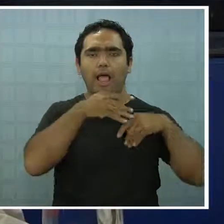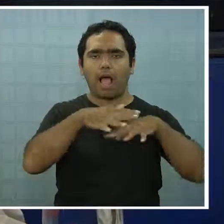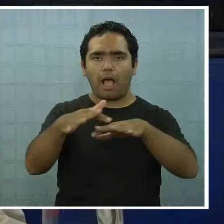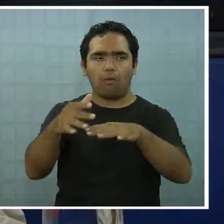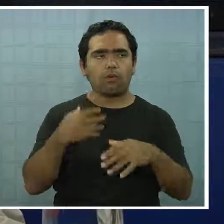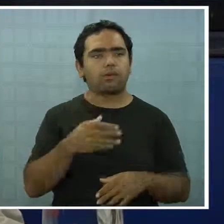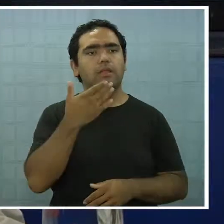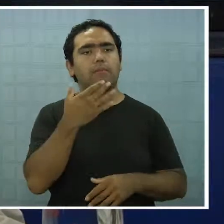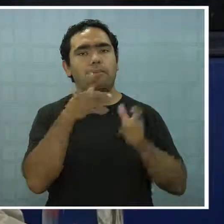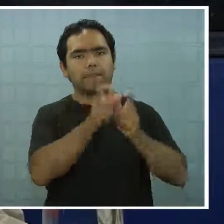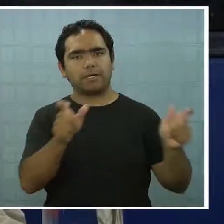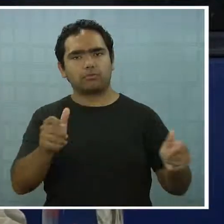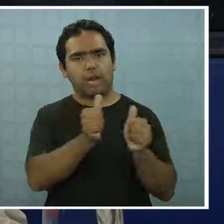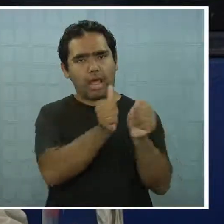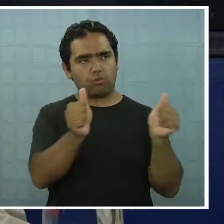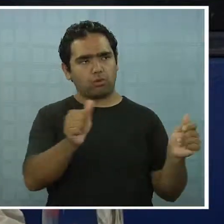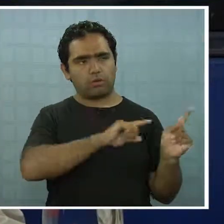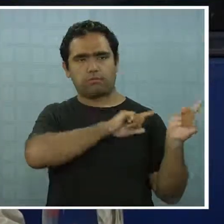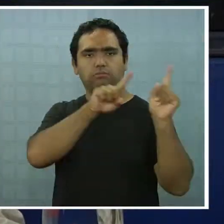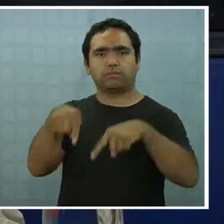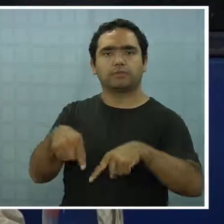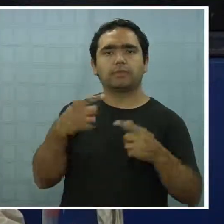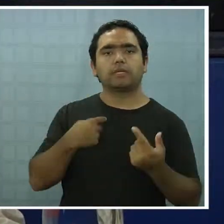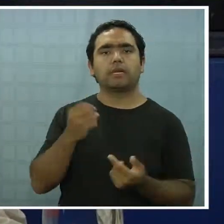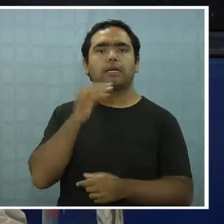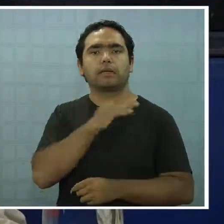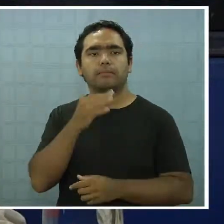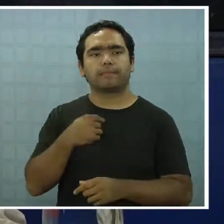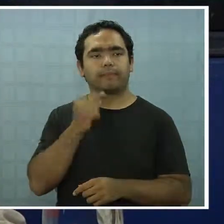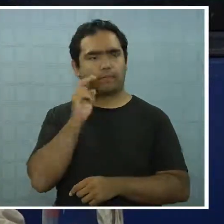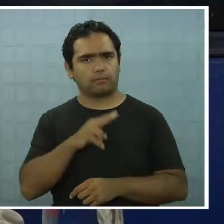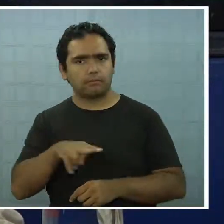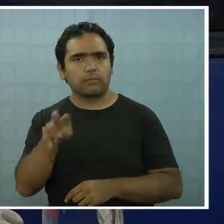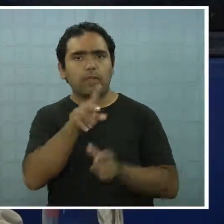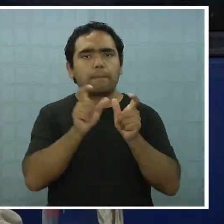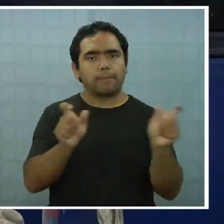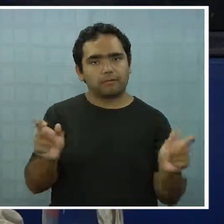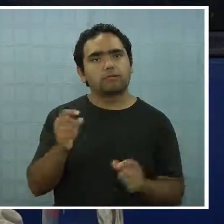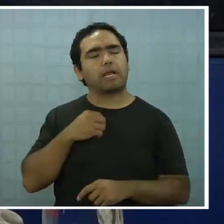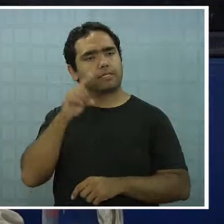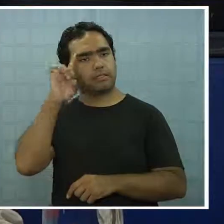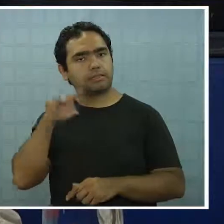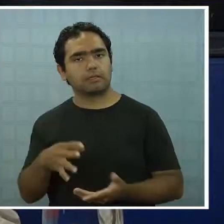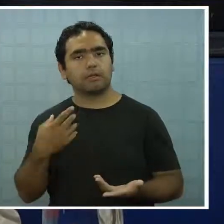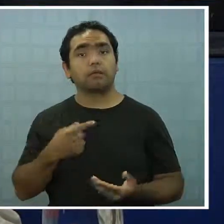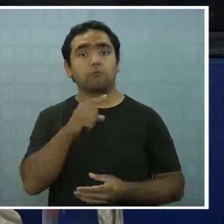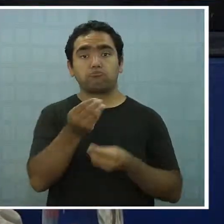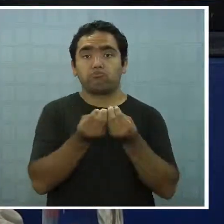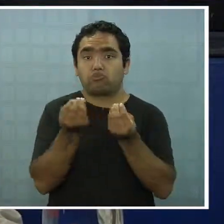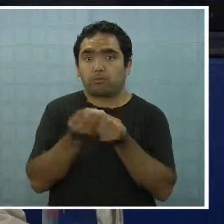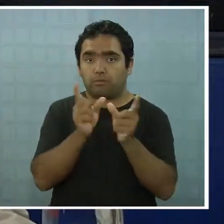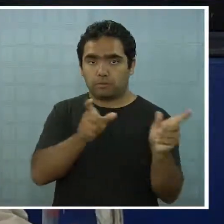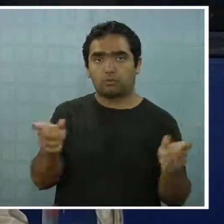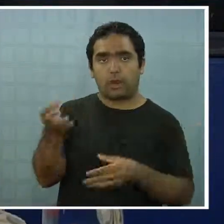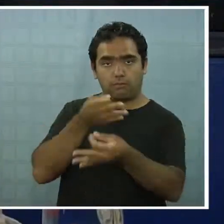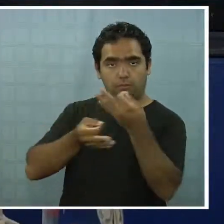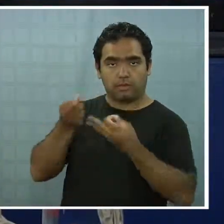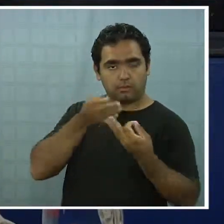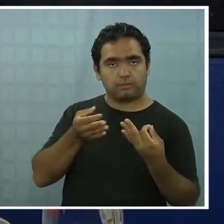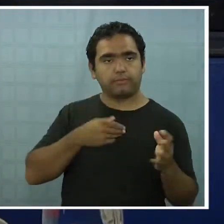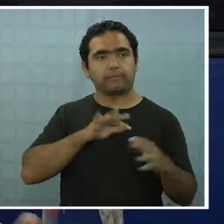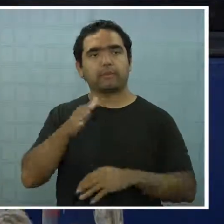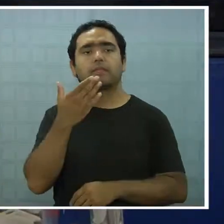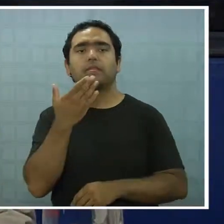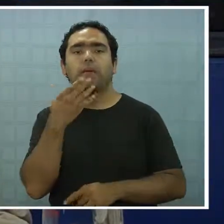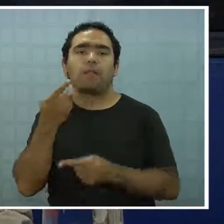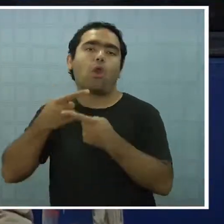autoridades en terreno ininterrumpidamente prácticamente, yo creo que se ha notado y la gente así lo percibe. Así nos dijeron varias personas. Obviamente también